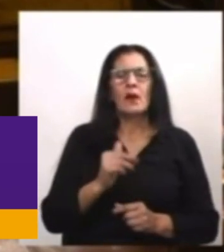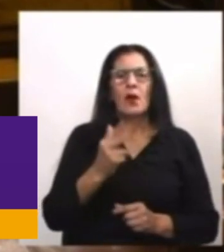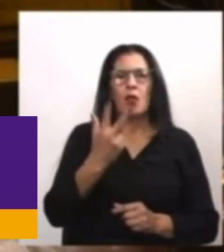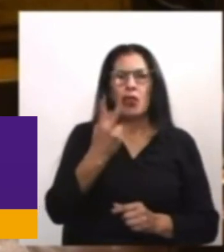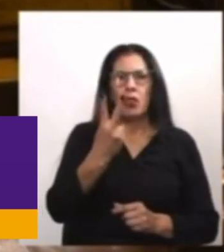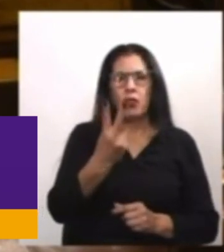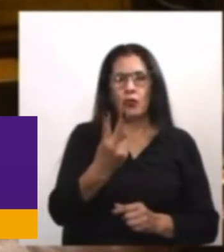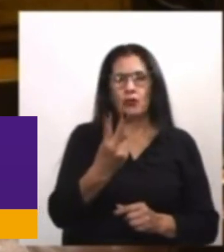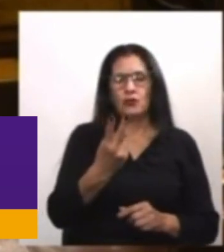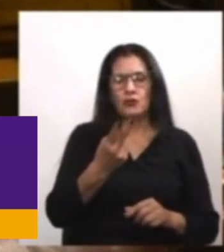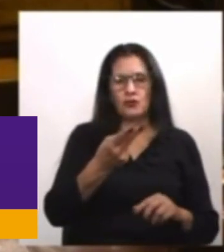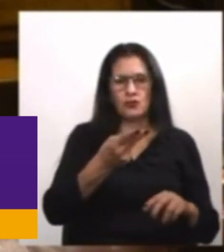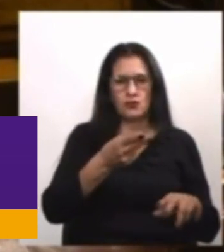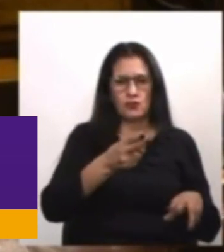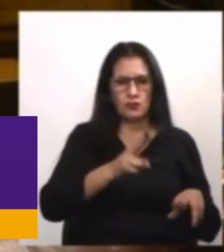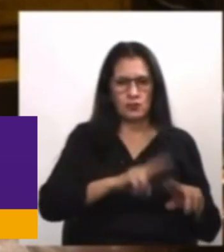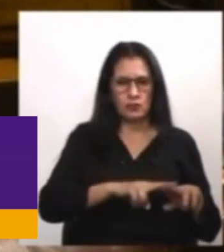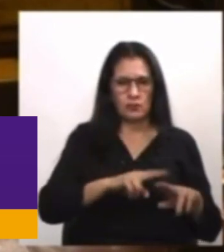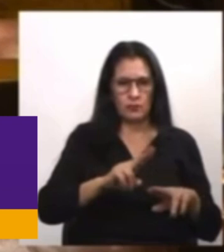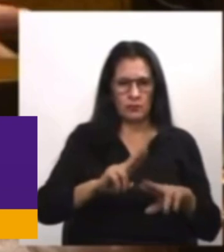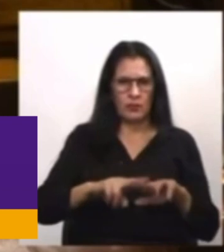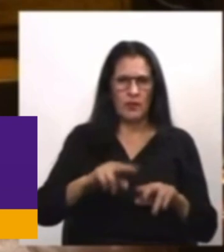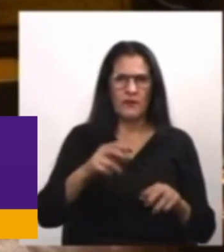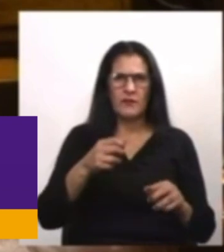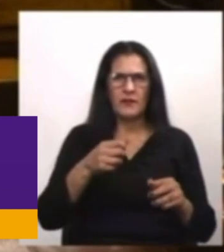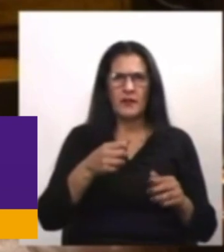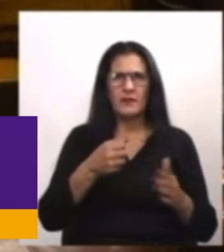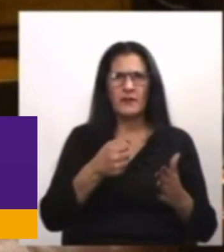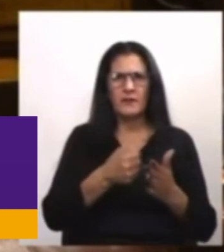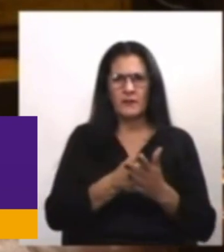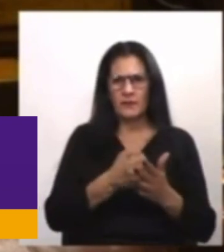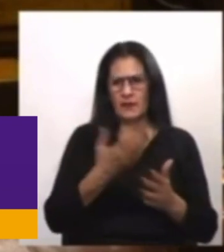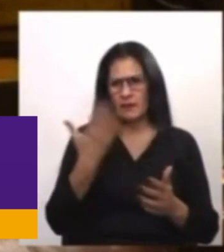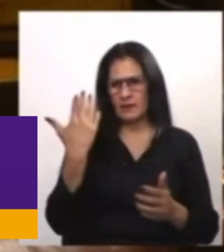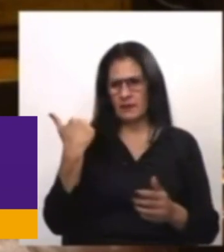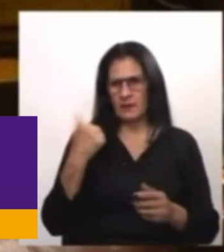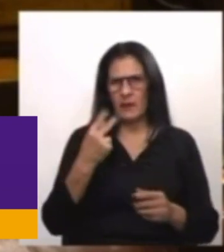de nuestra orgánica, donde continuar con el análisis del tema,